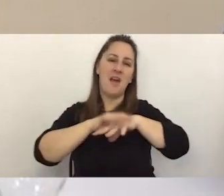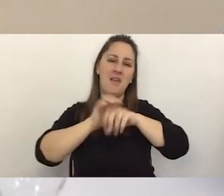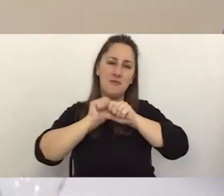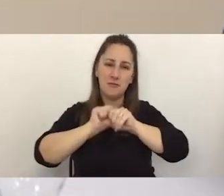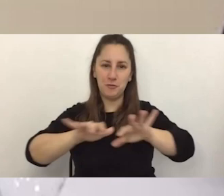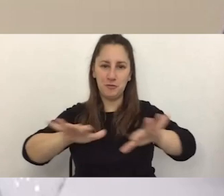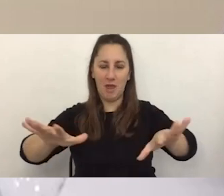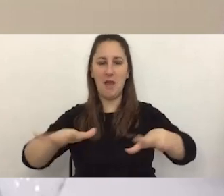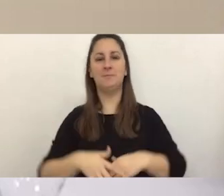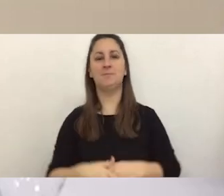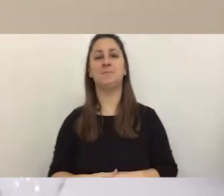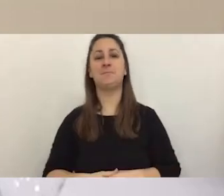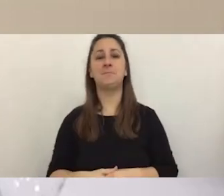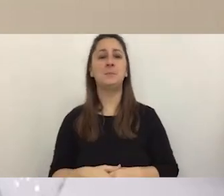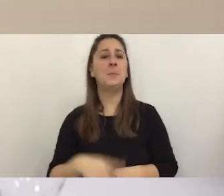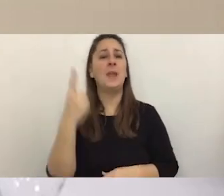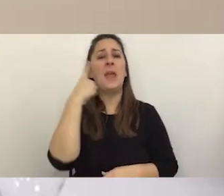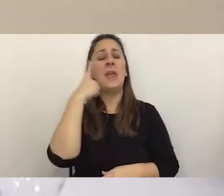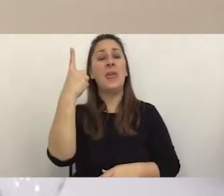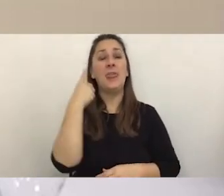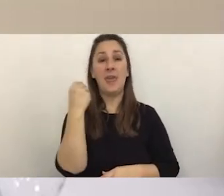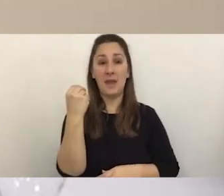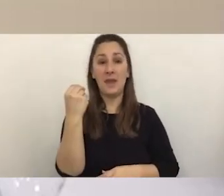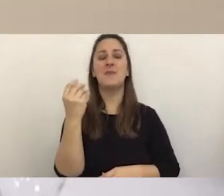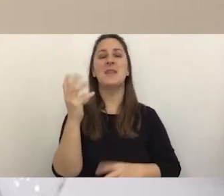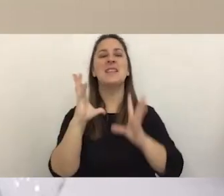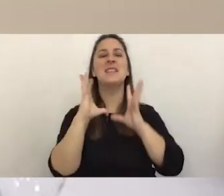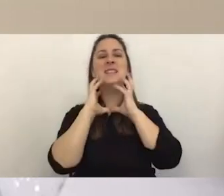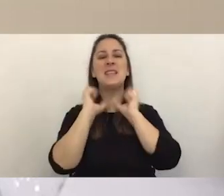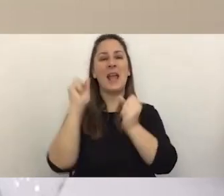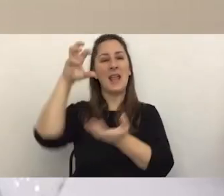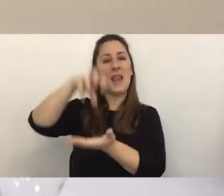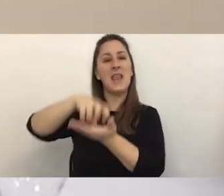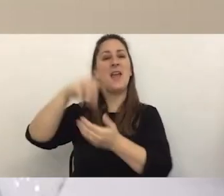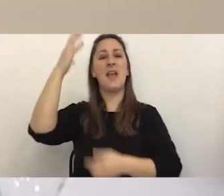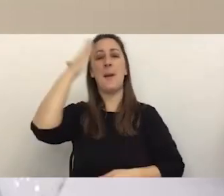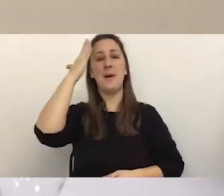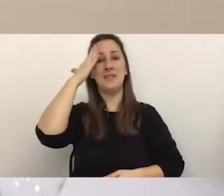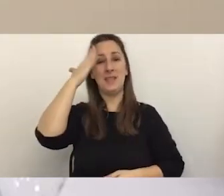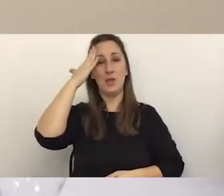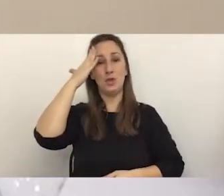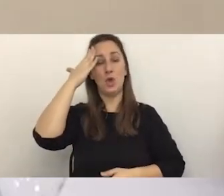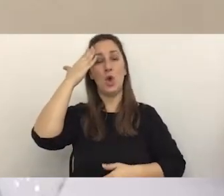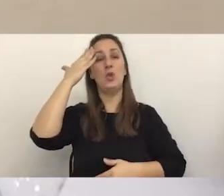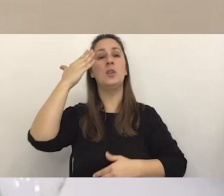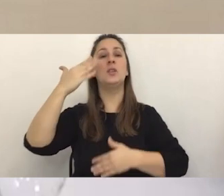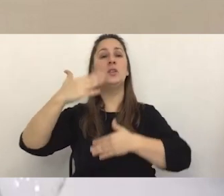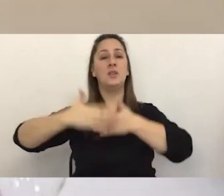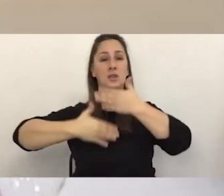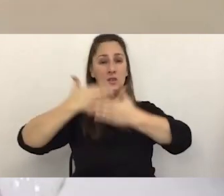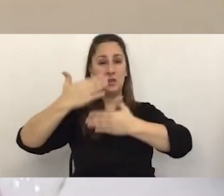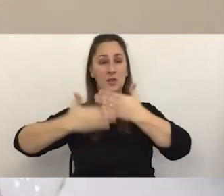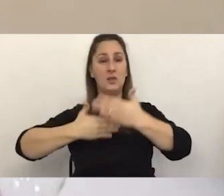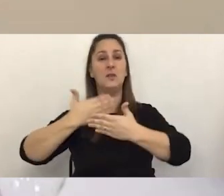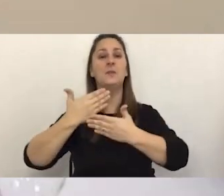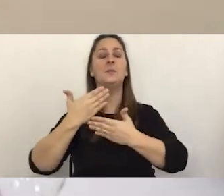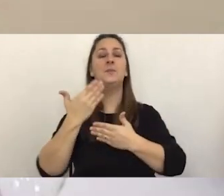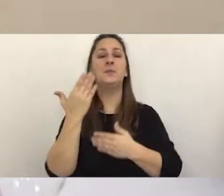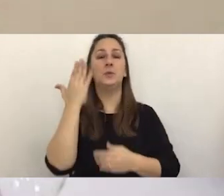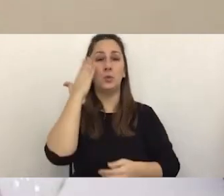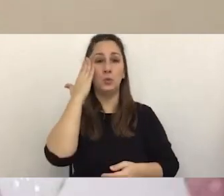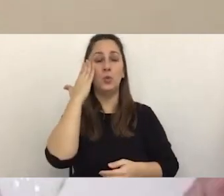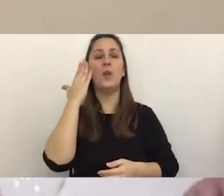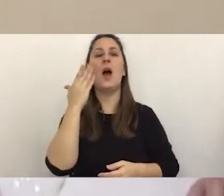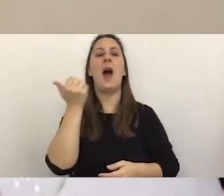bueno, la idea desde la Secretaría de Capacitación y Cultura, con nuestra secretaria Agustina Leche, que hoy